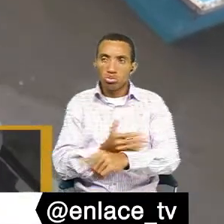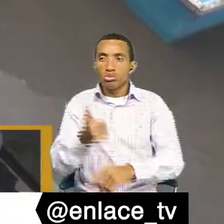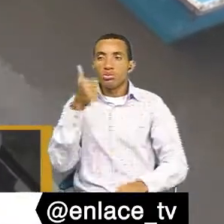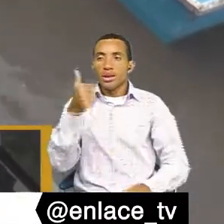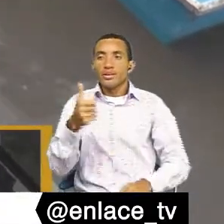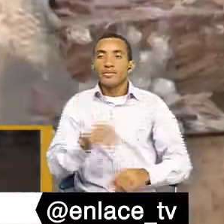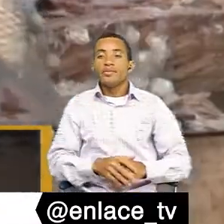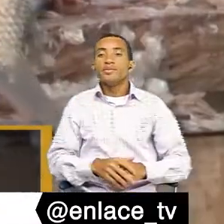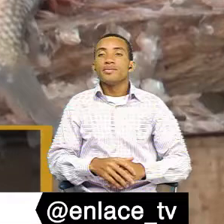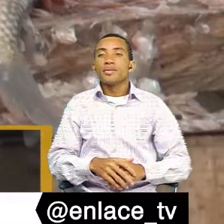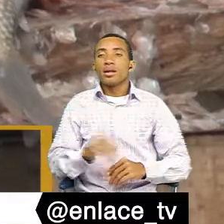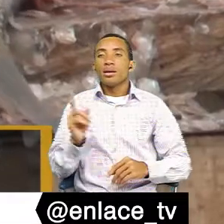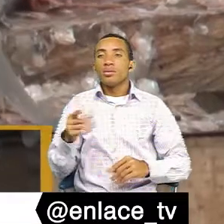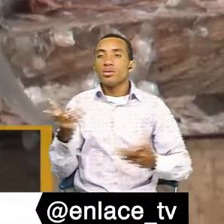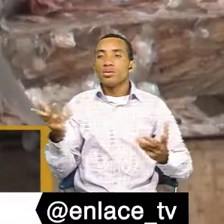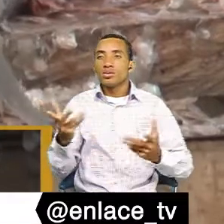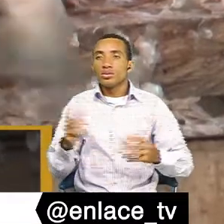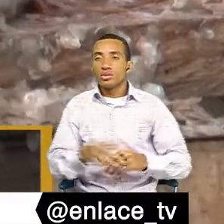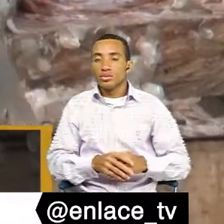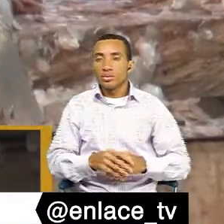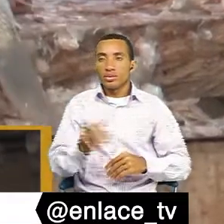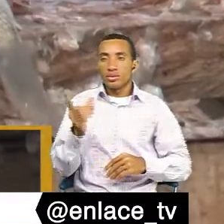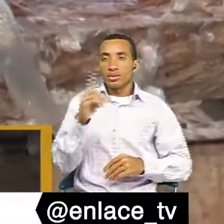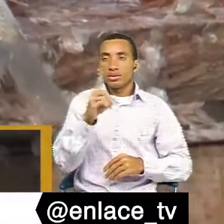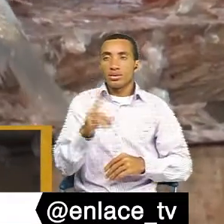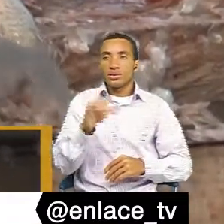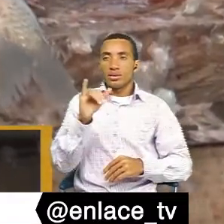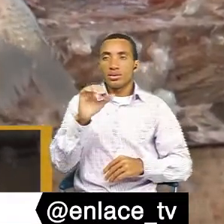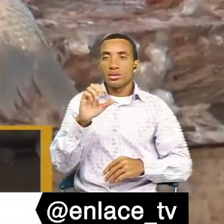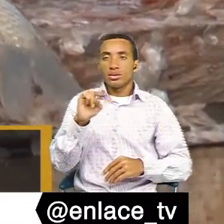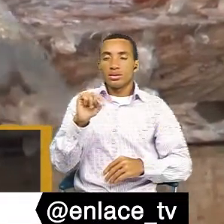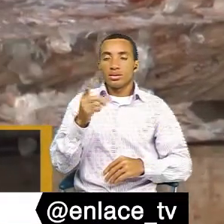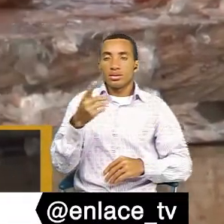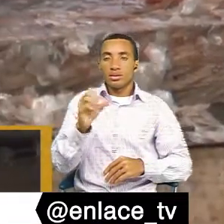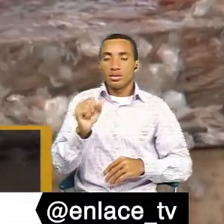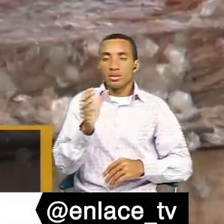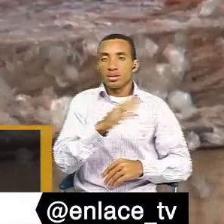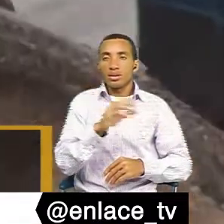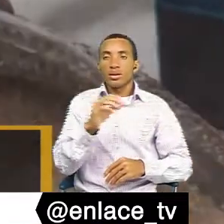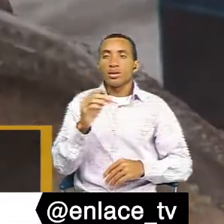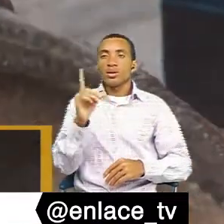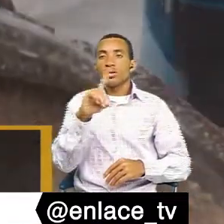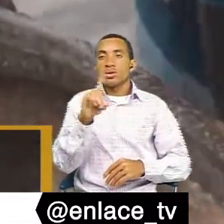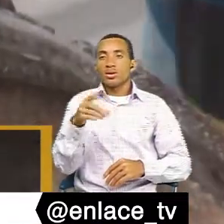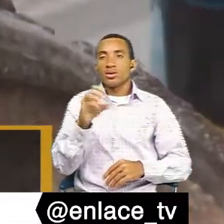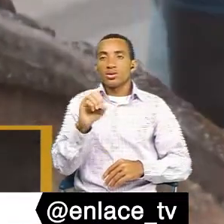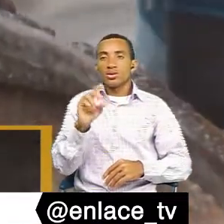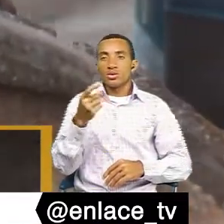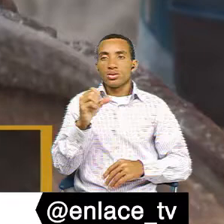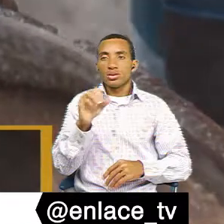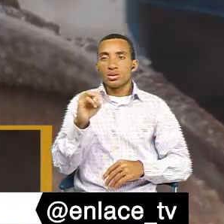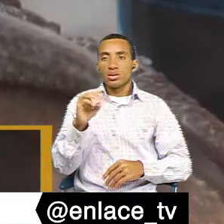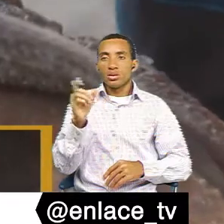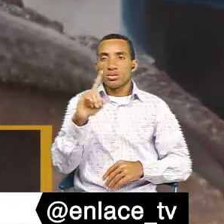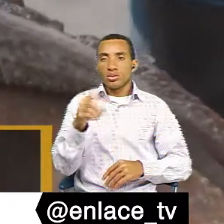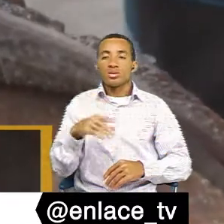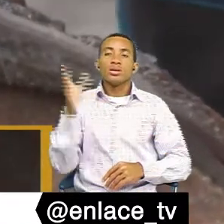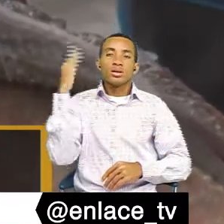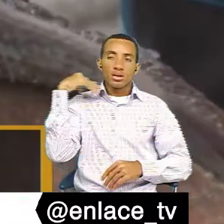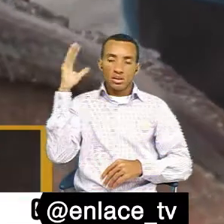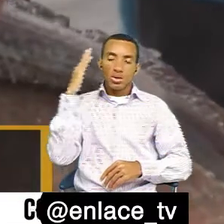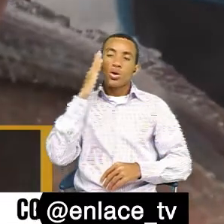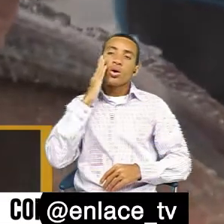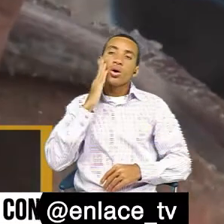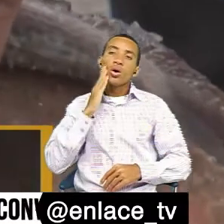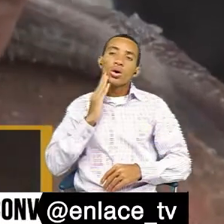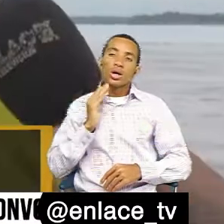es un pescado que viene de la Ciénaga de Barbacoa y de Sogamoso, porque yo en mi tiempo de mi juventud fui pescador y conozco algo